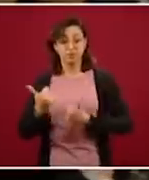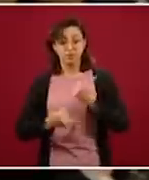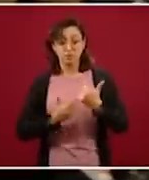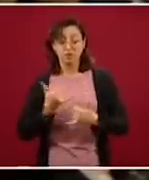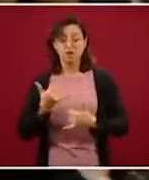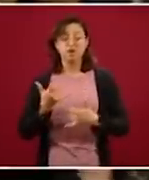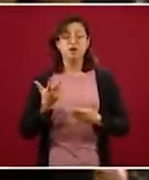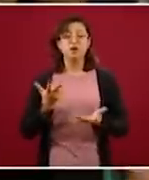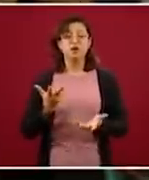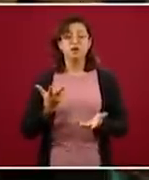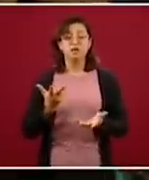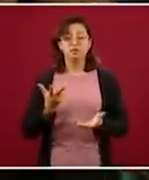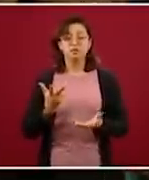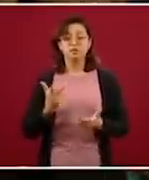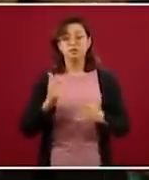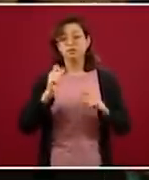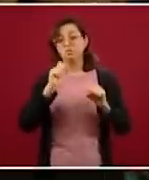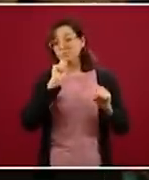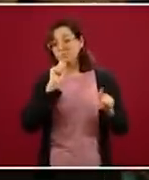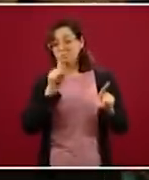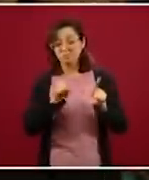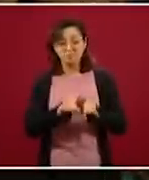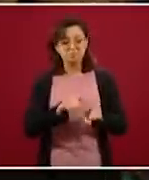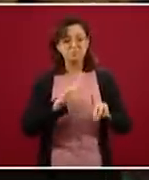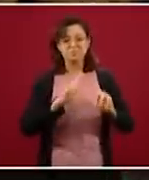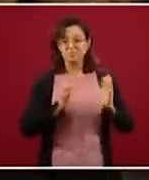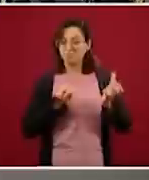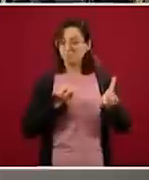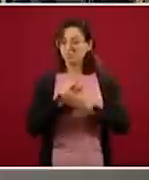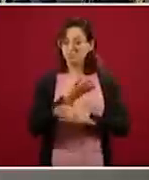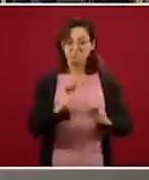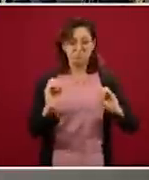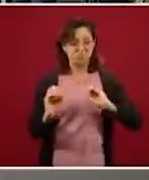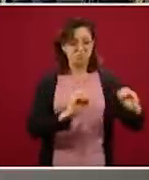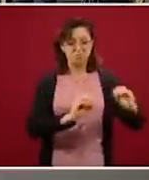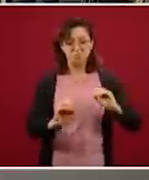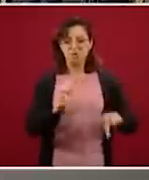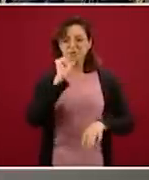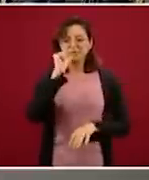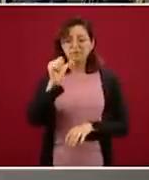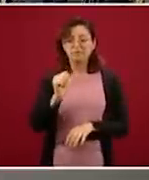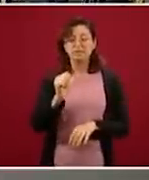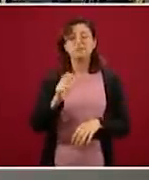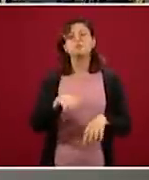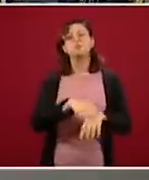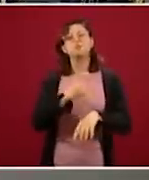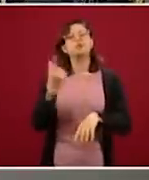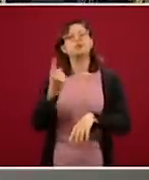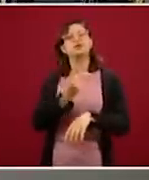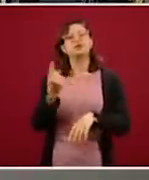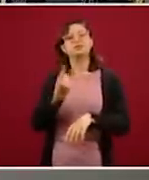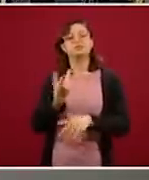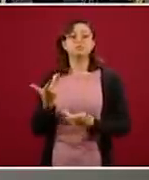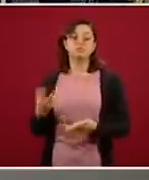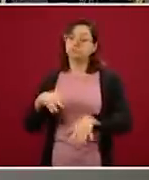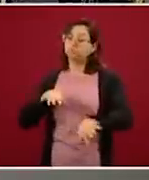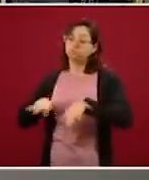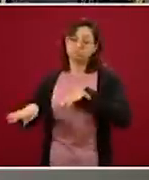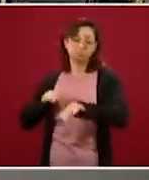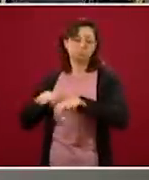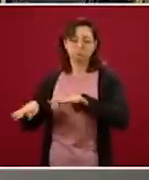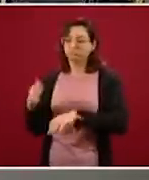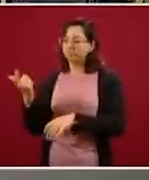doble papel, al mismo tiempo no saldrán a la calle porque estarán trabajando para llevar el sustento a